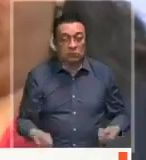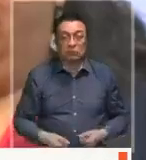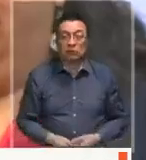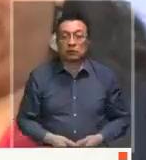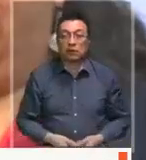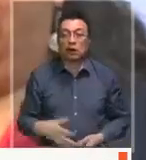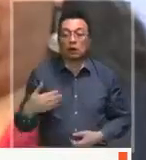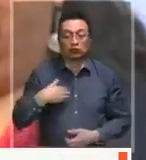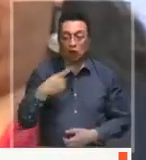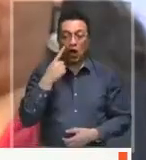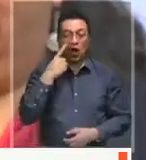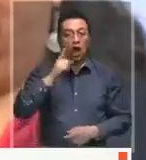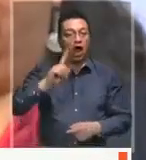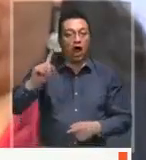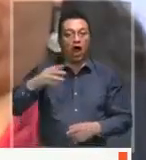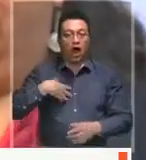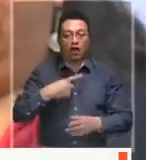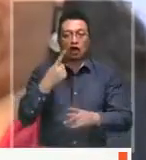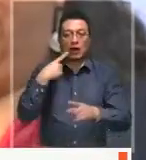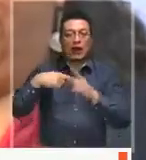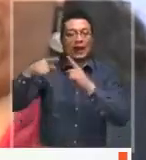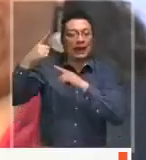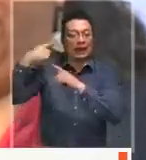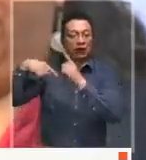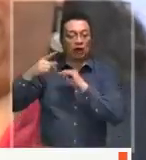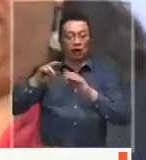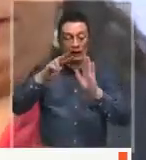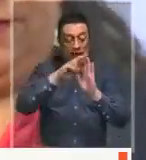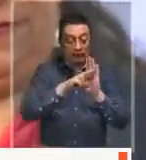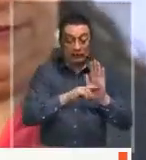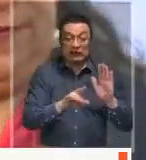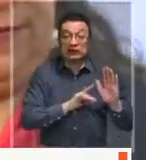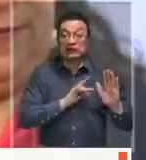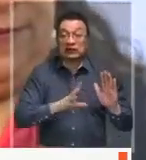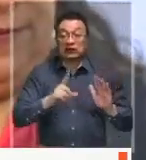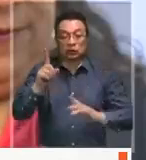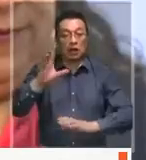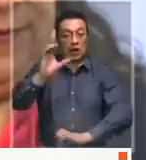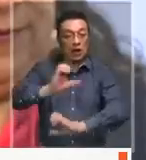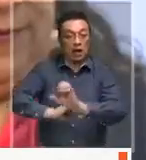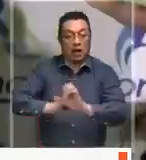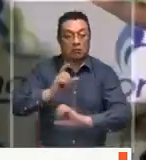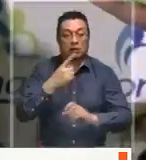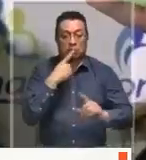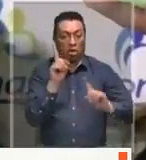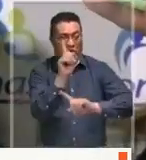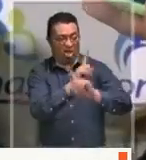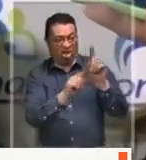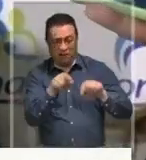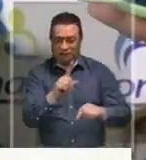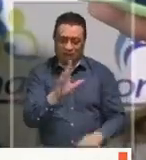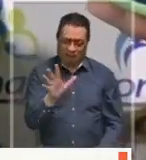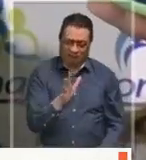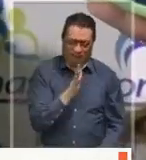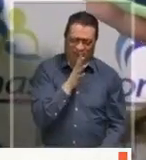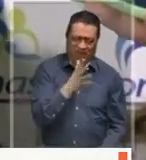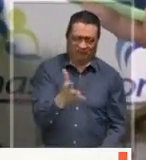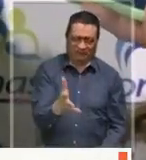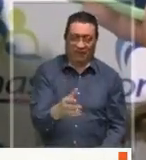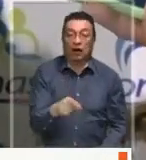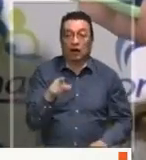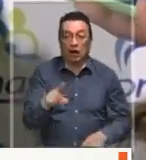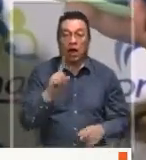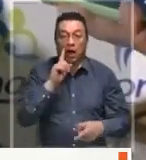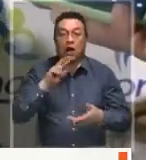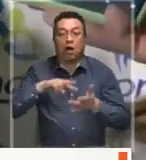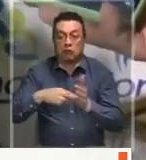Yo no conozco en la historia regulatoria chilena una industria que argumente de esa manera. Aquí hay una crisis